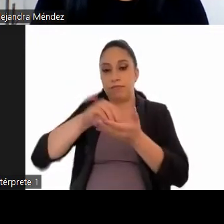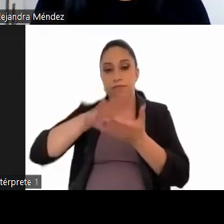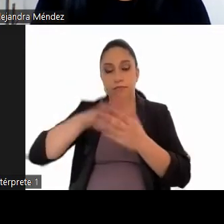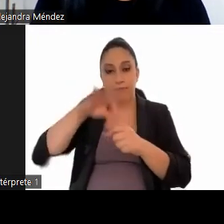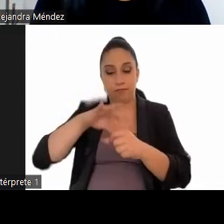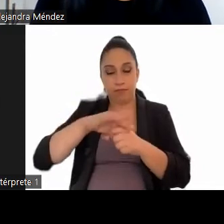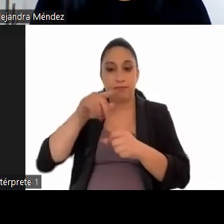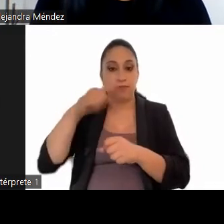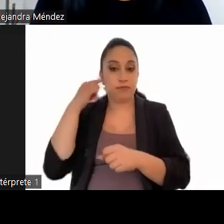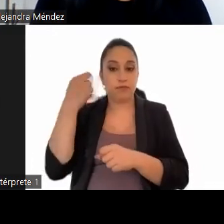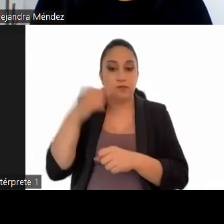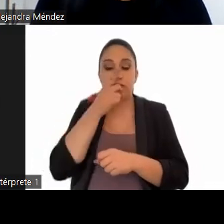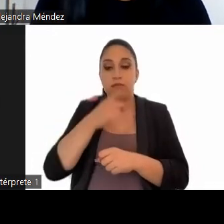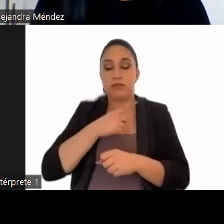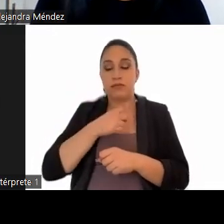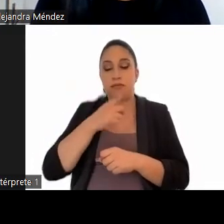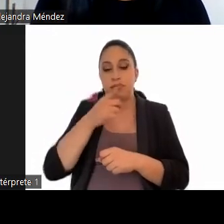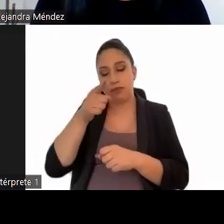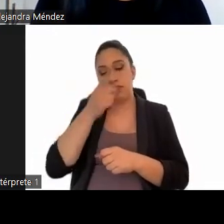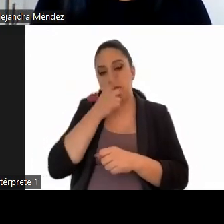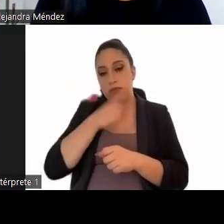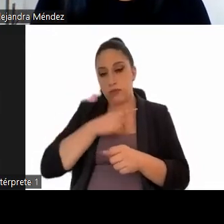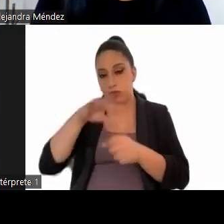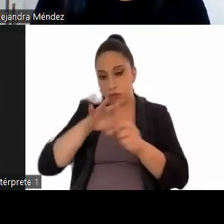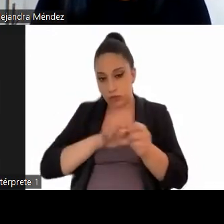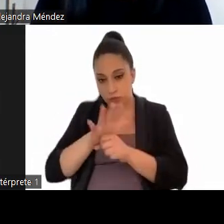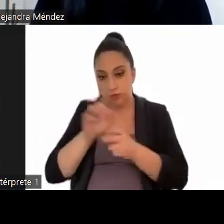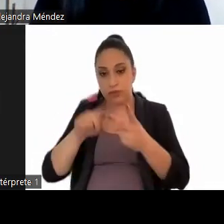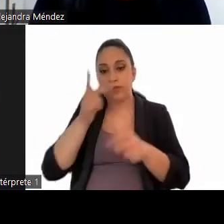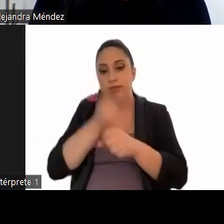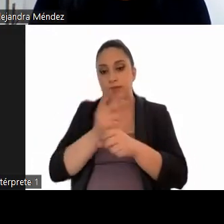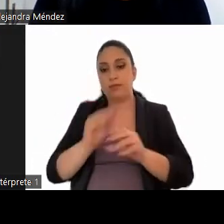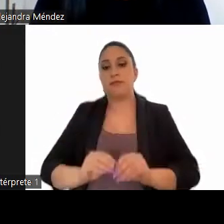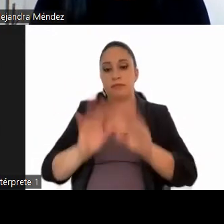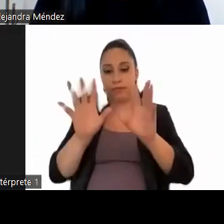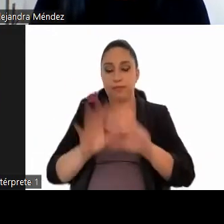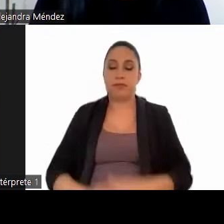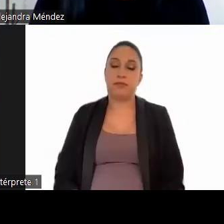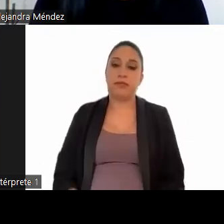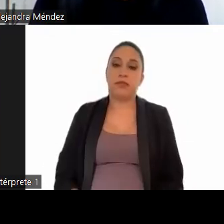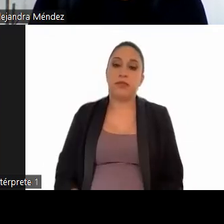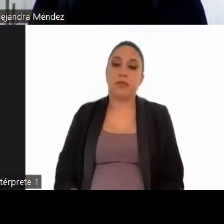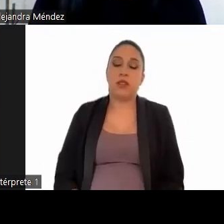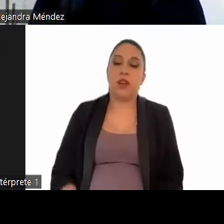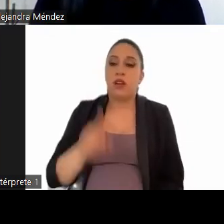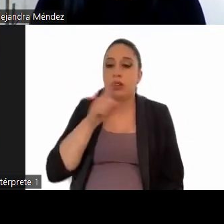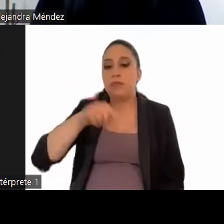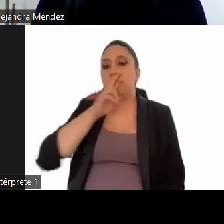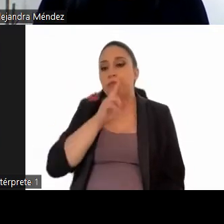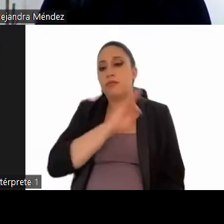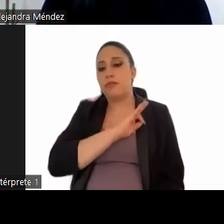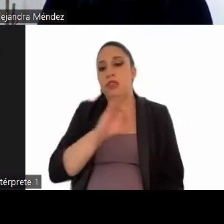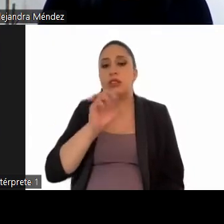le solicito encender su cámara e indicar el sentido de su voto, que puede ser a favor, en contra o